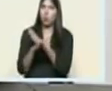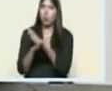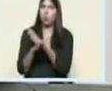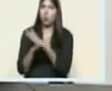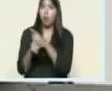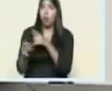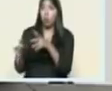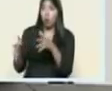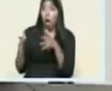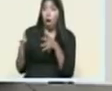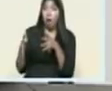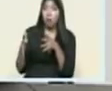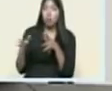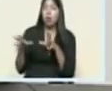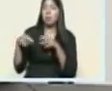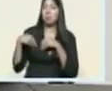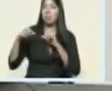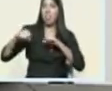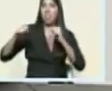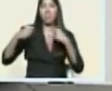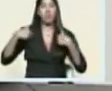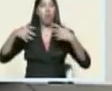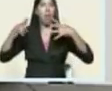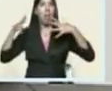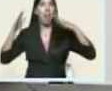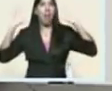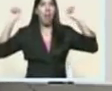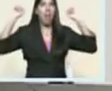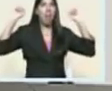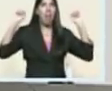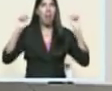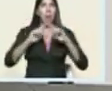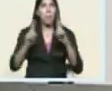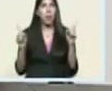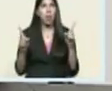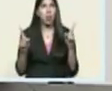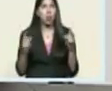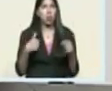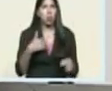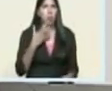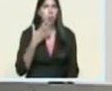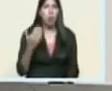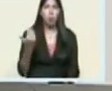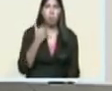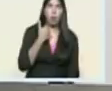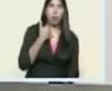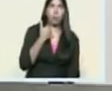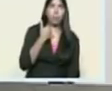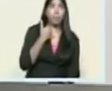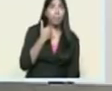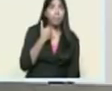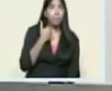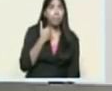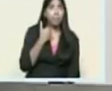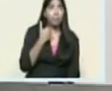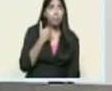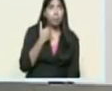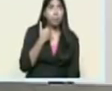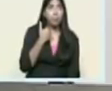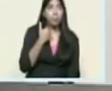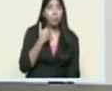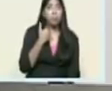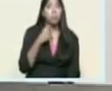donde ganas y si reconoces que es válido? Y cuando tienes que enfrentarte a un juego donde hay